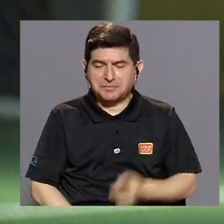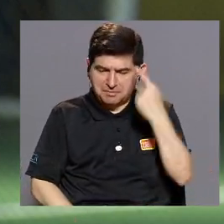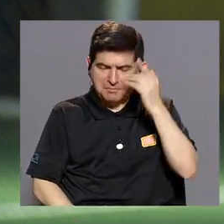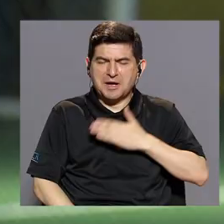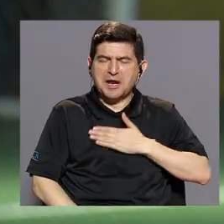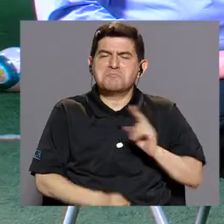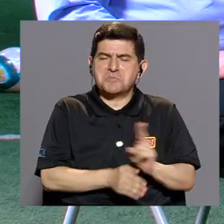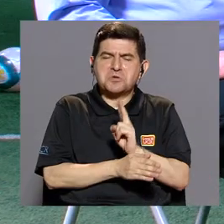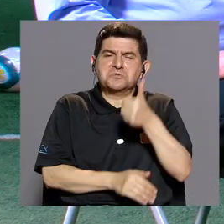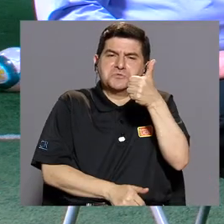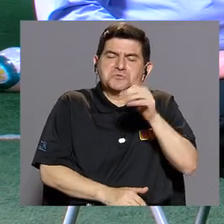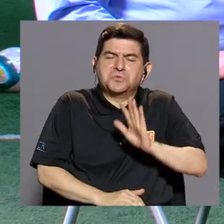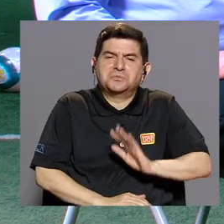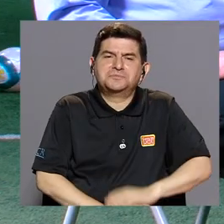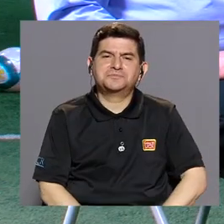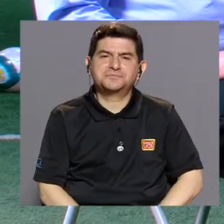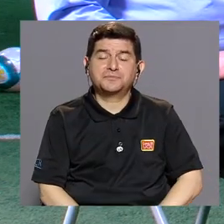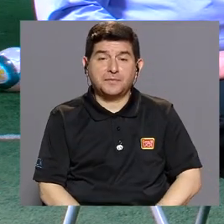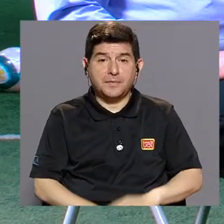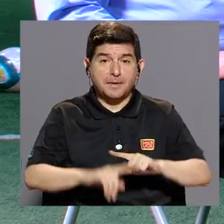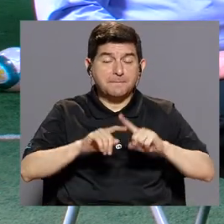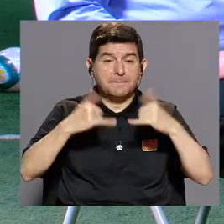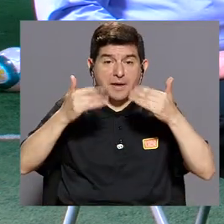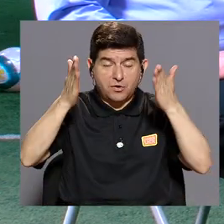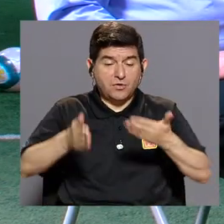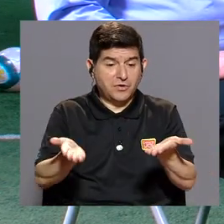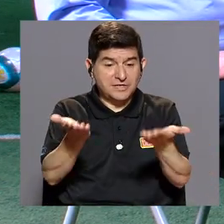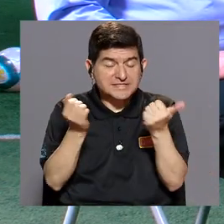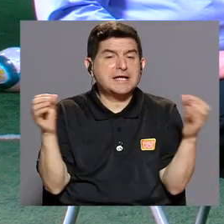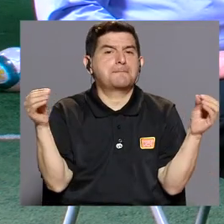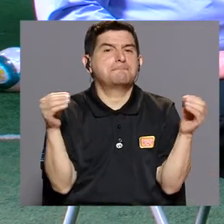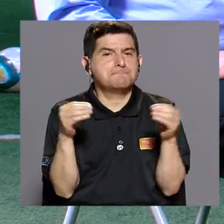útil para mí, por decirlo de cierta forma. Pero hay jugadoras que dicen, no,